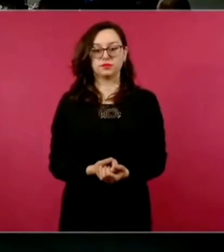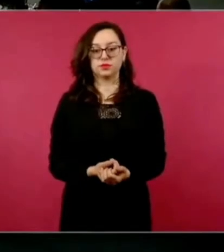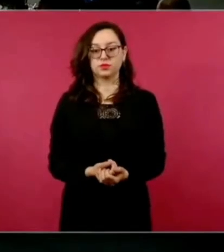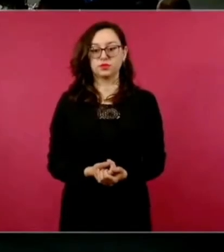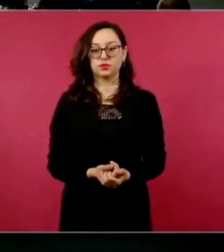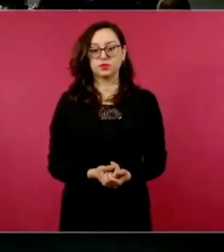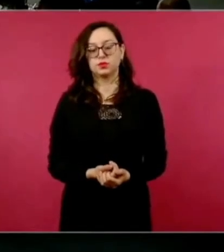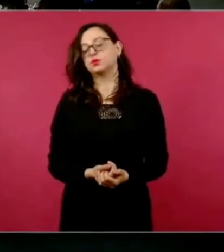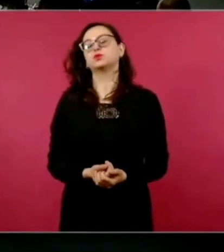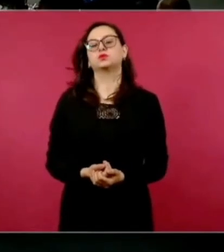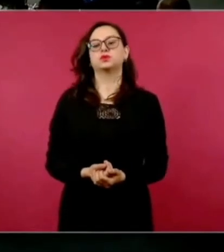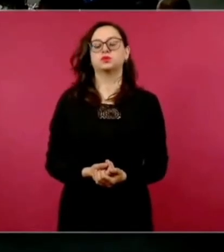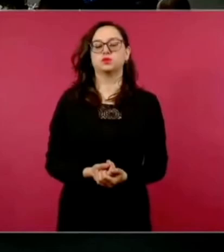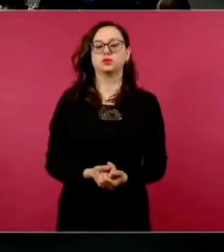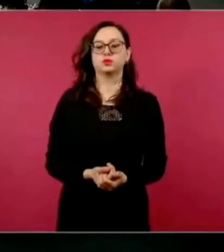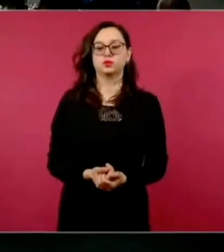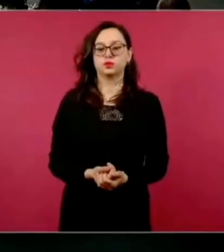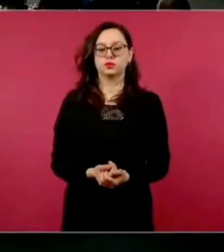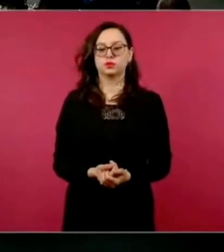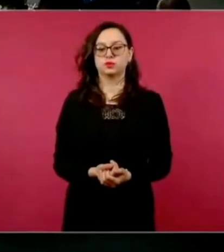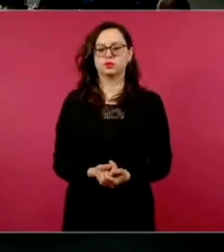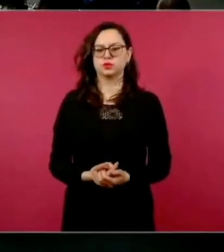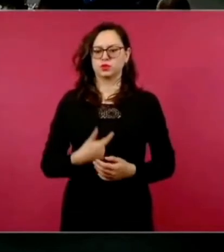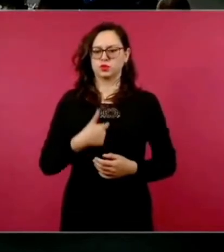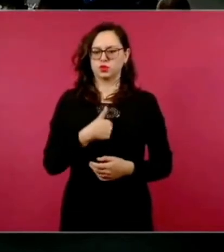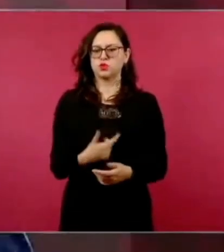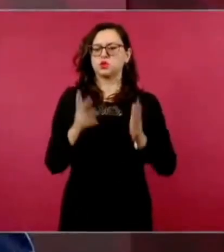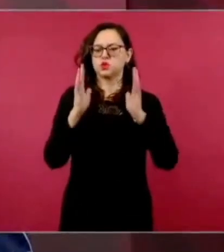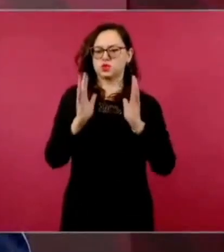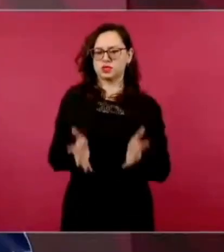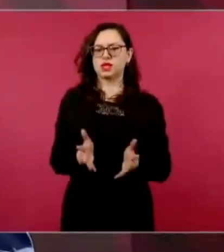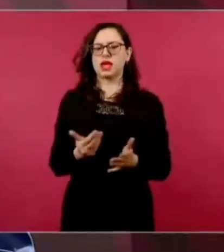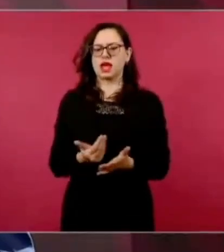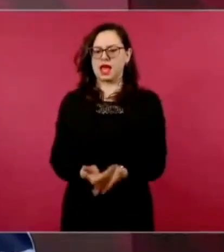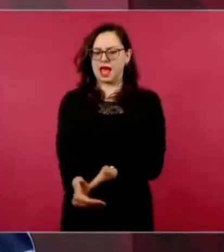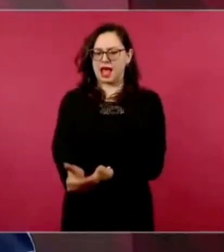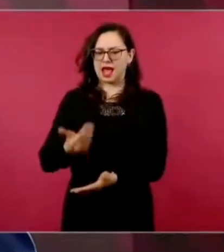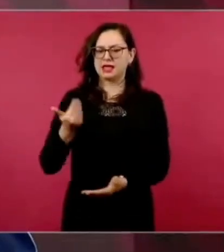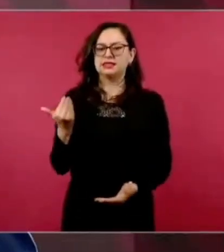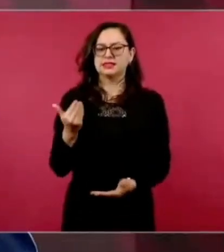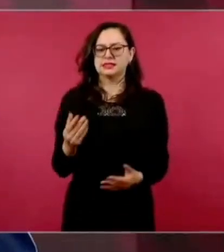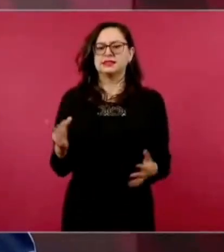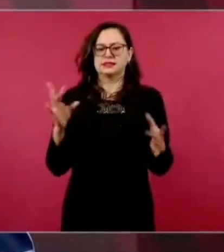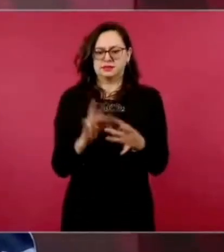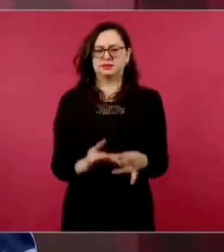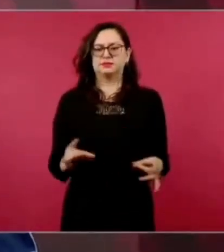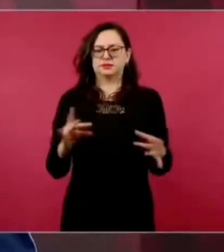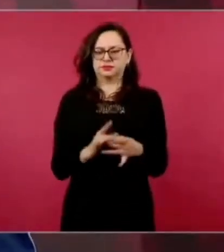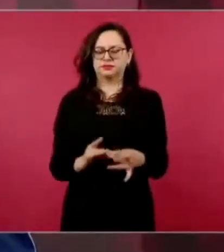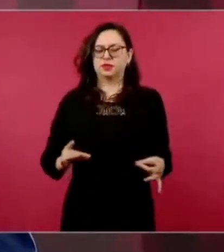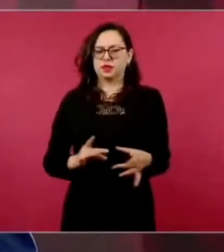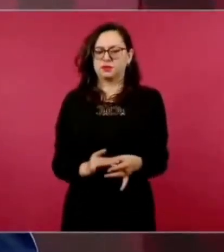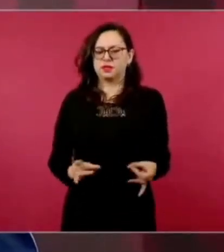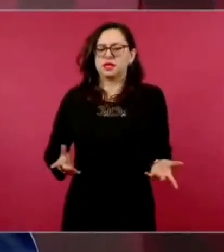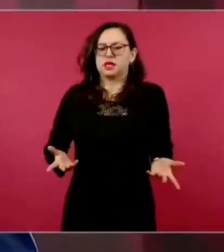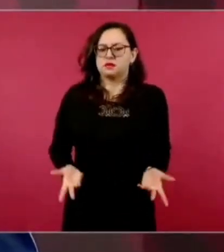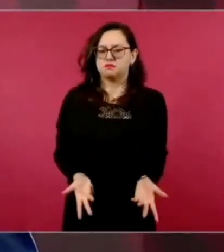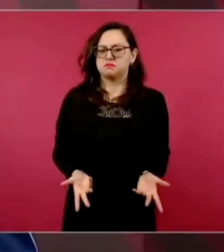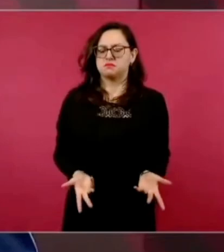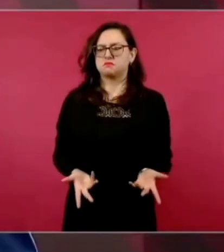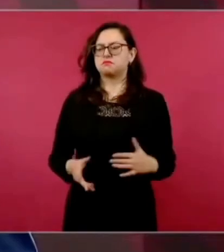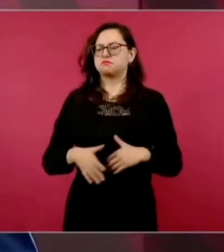reglamentos para nombrar en un cargo a un abogado, se pide,